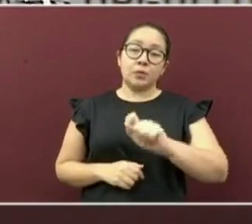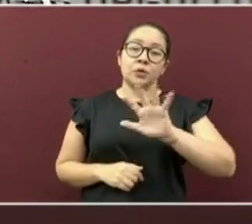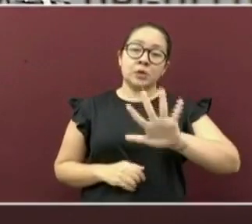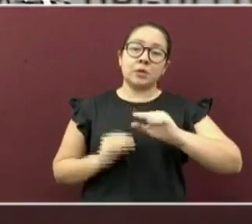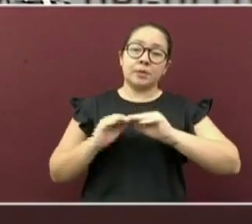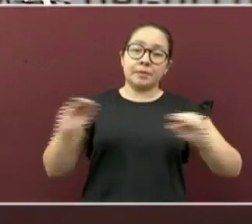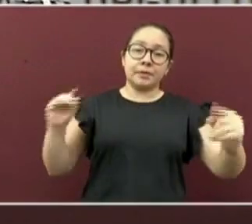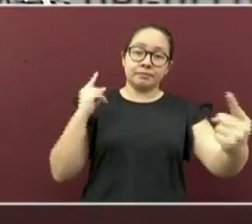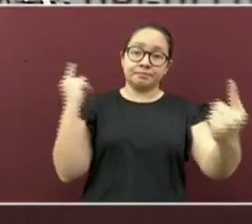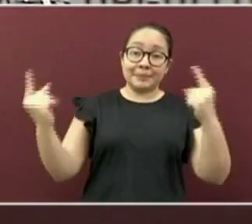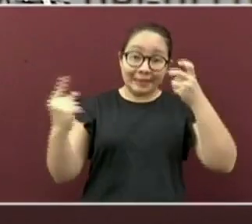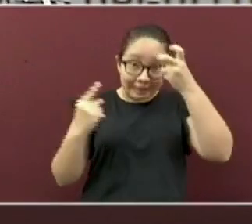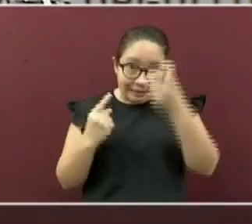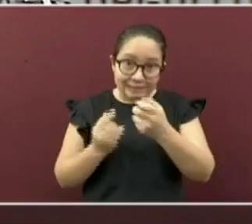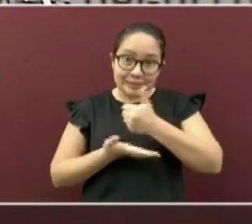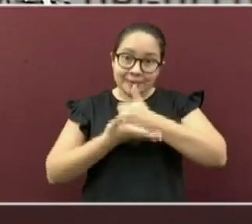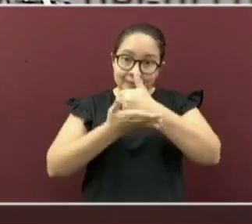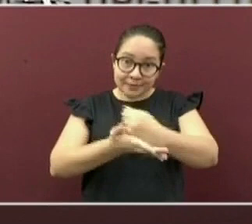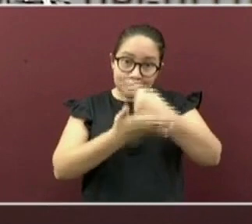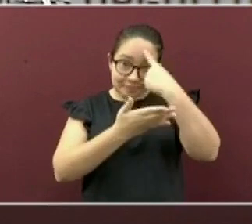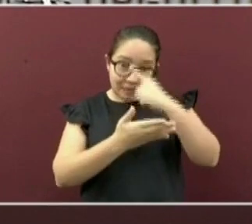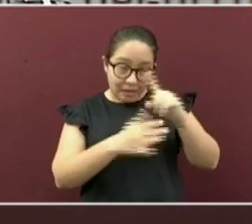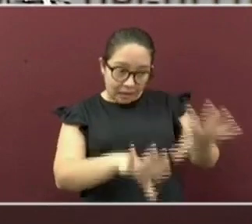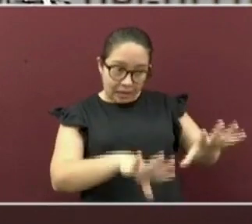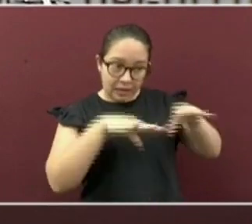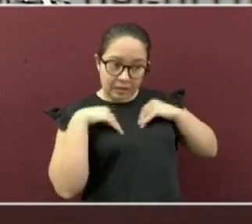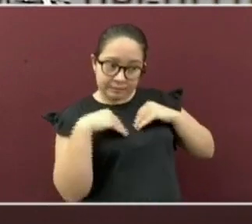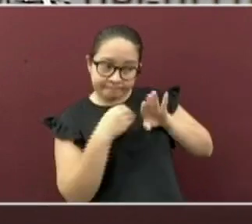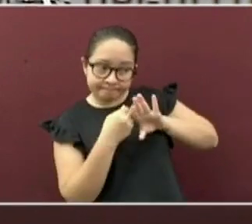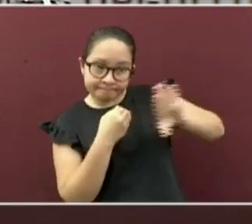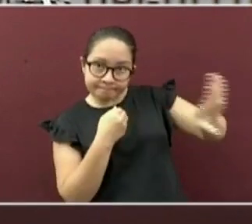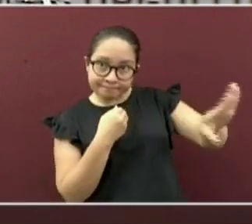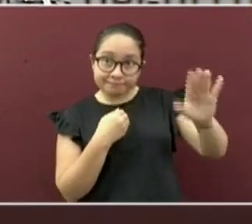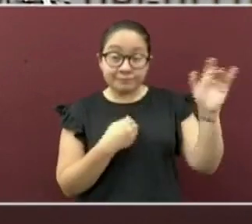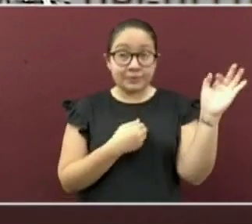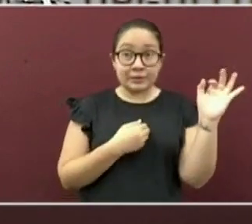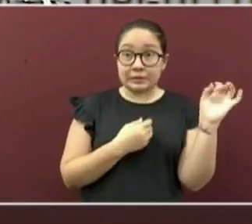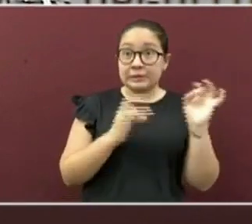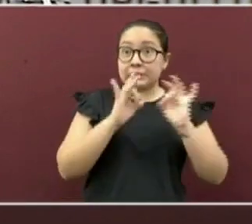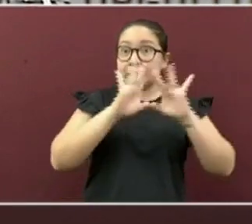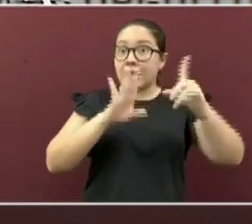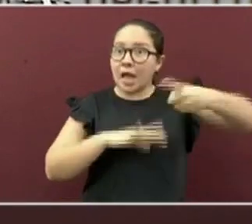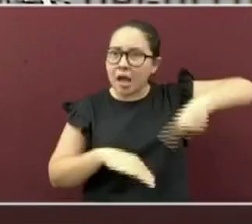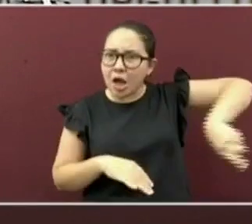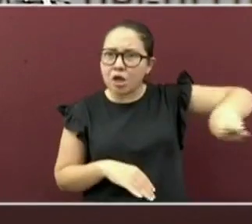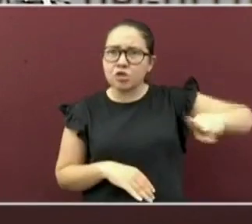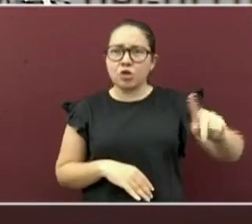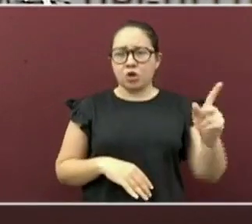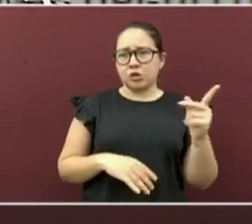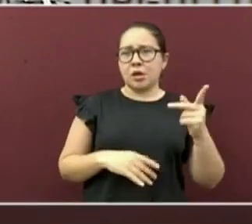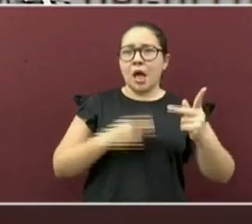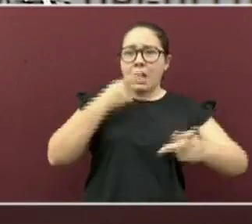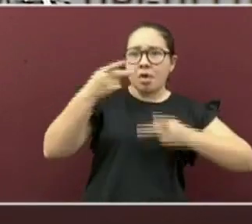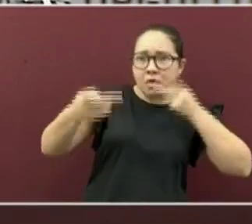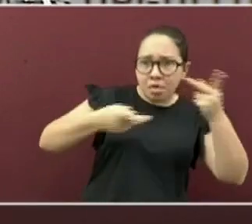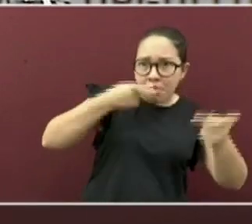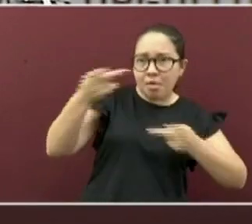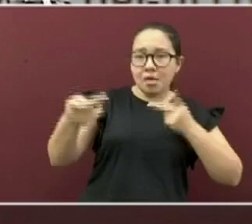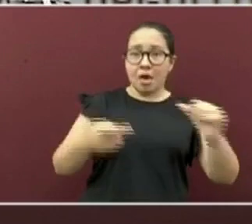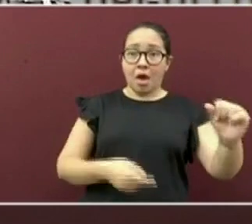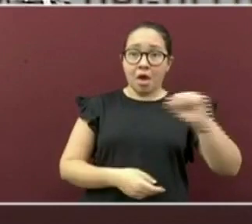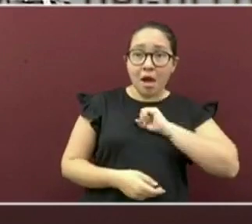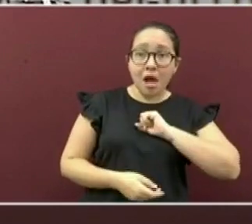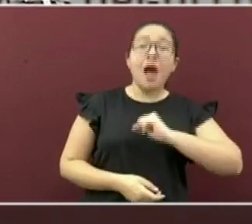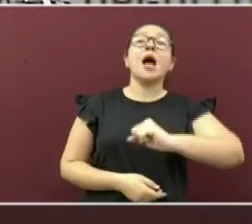Esto reducirá el riesgo de infección cuando otros tosen, estornuda o